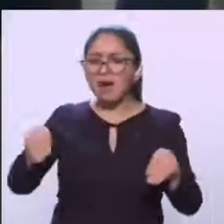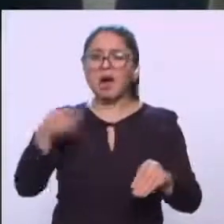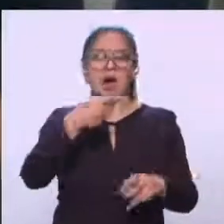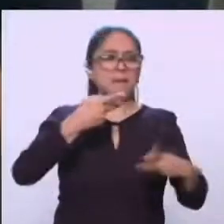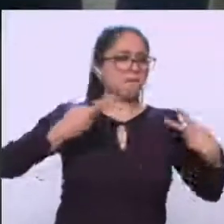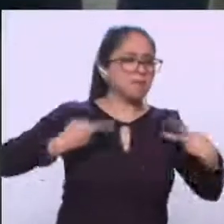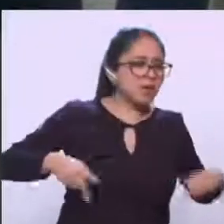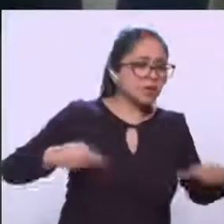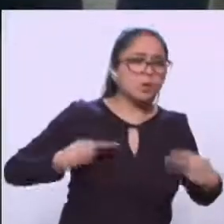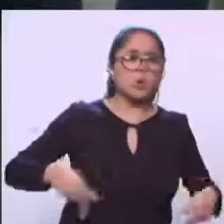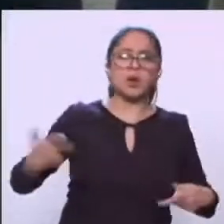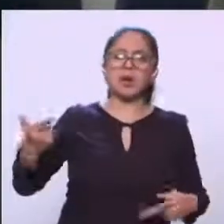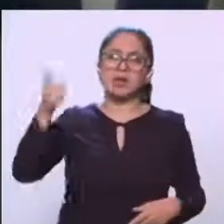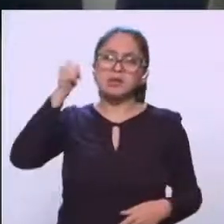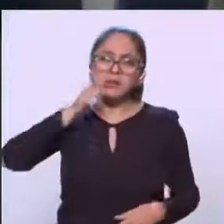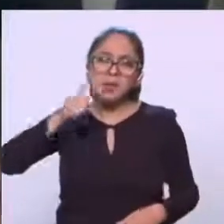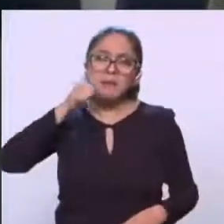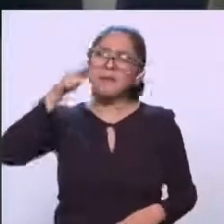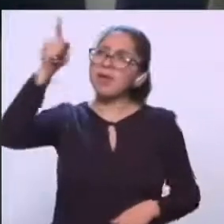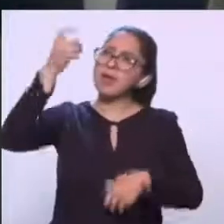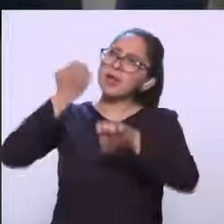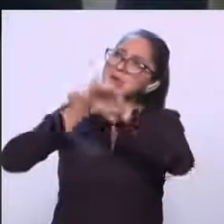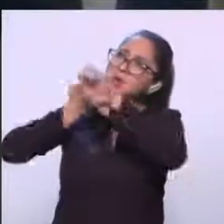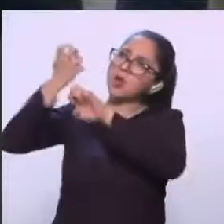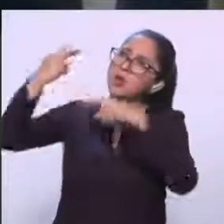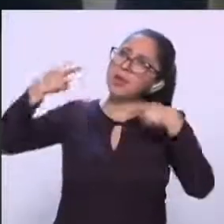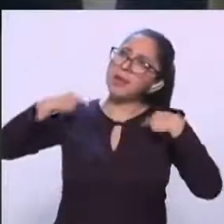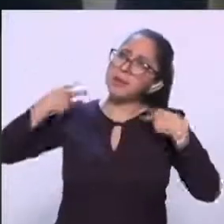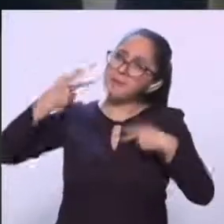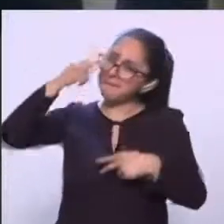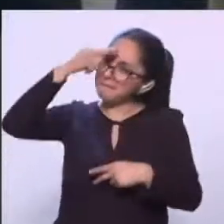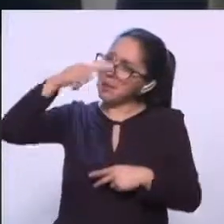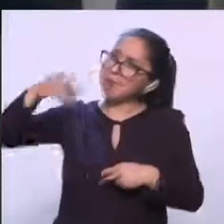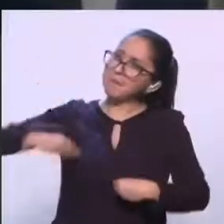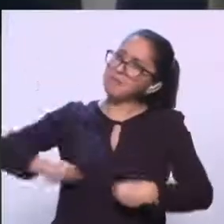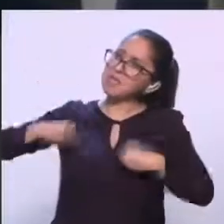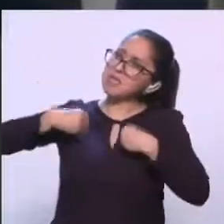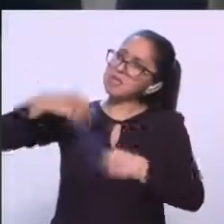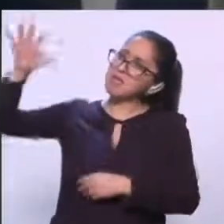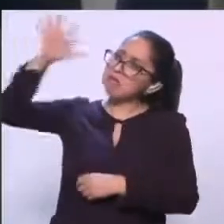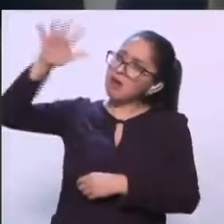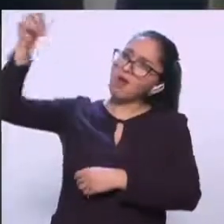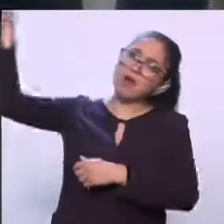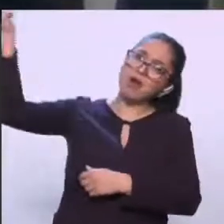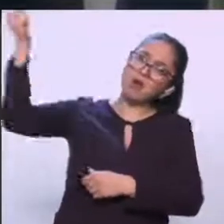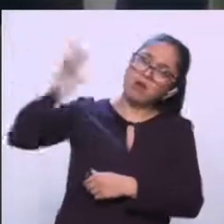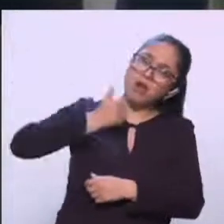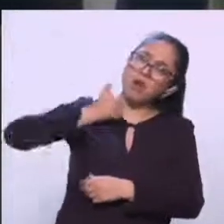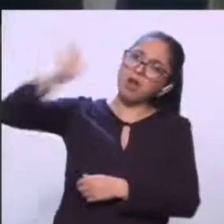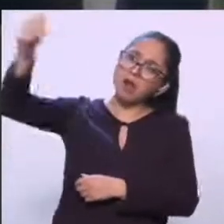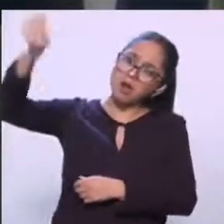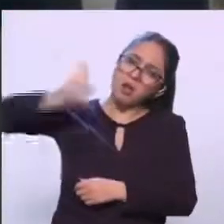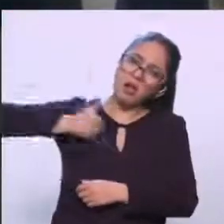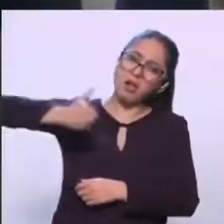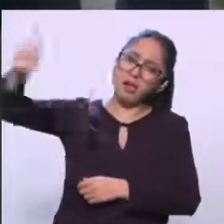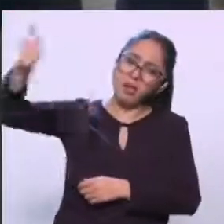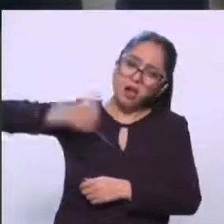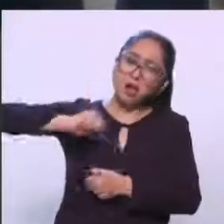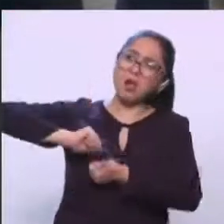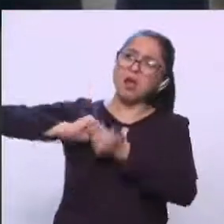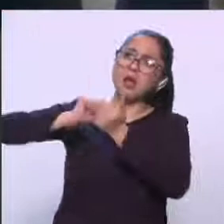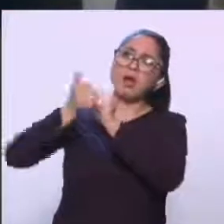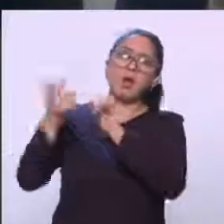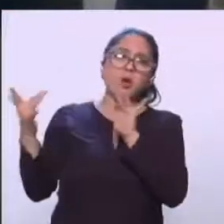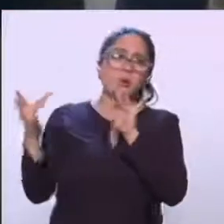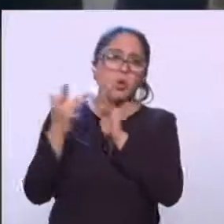usuarios y usuarias que vienen del Estado de México, que es un gran porcentaje de los viajes, ¿no? Y que está completamente conectado y sin embargo el